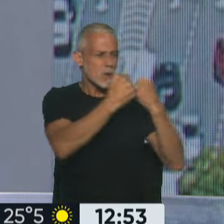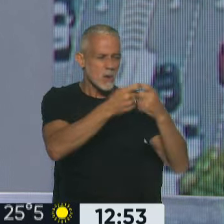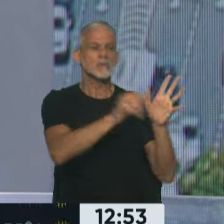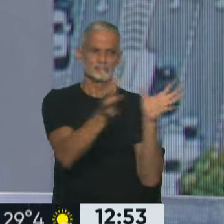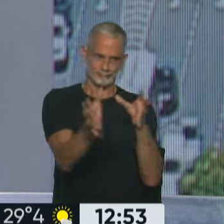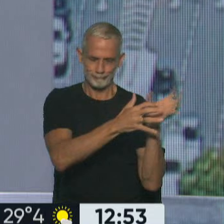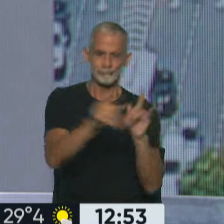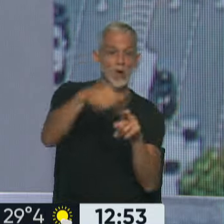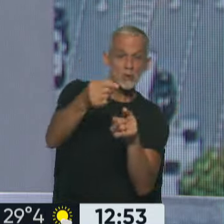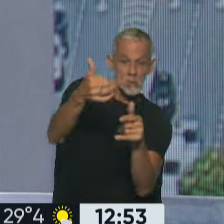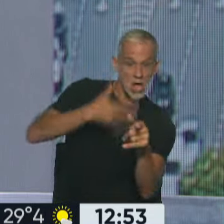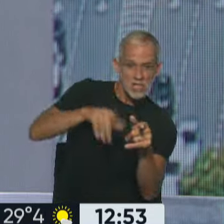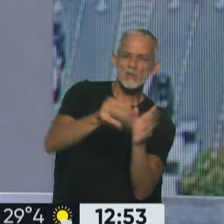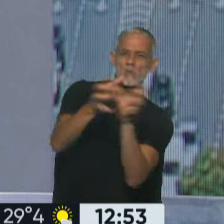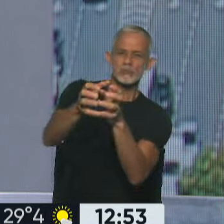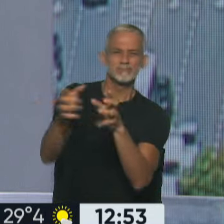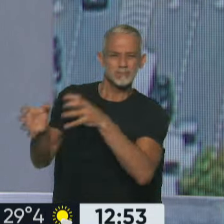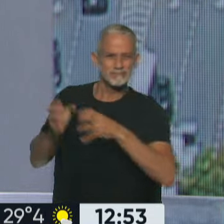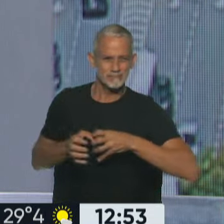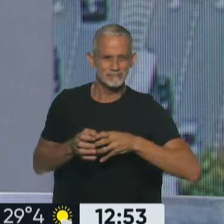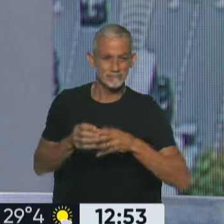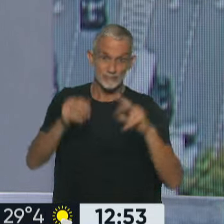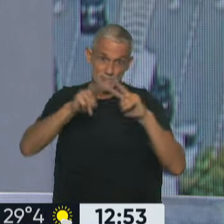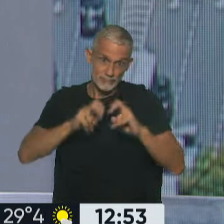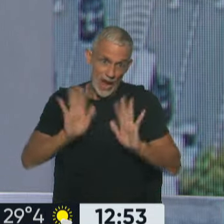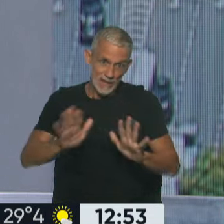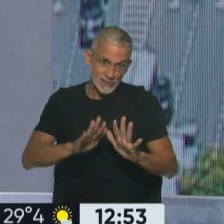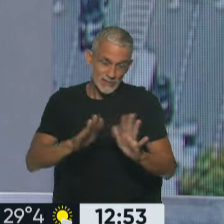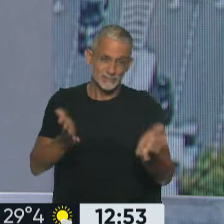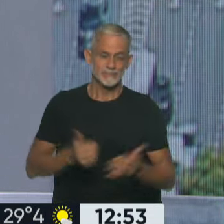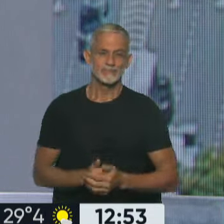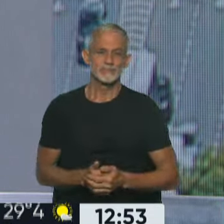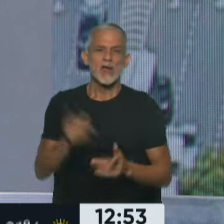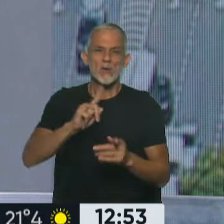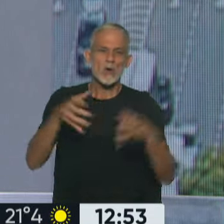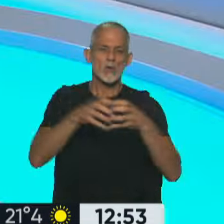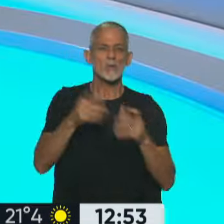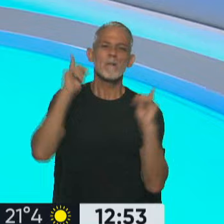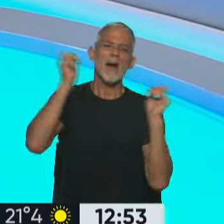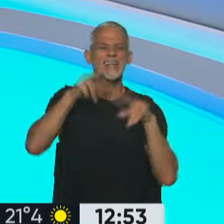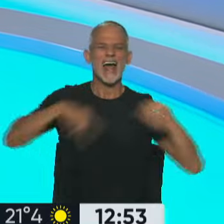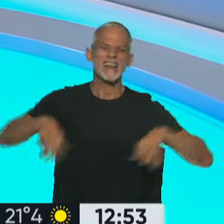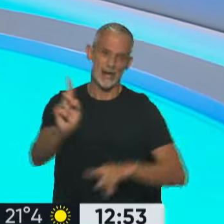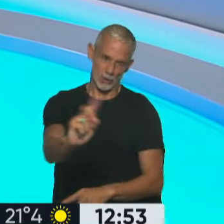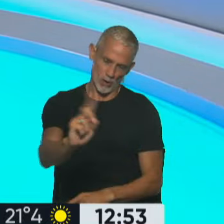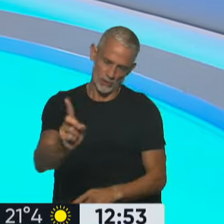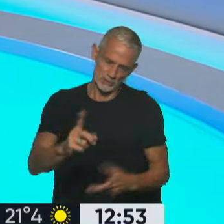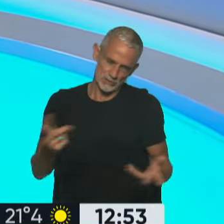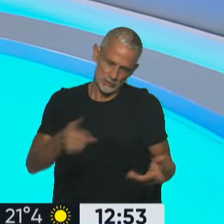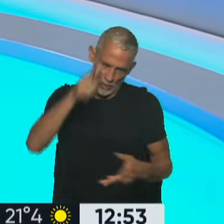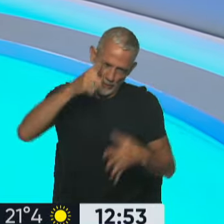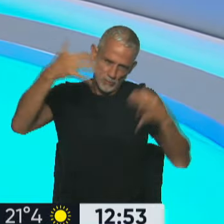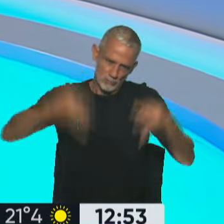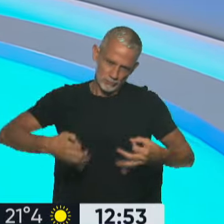Las requisas son como se muestran en las imágenes y, por supuesto, no es que va un grupo de maestras jardineras, va un grupo especial del